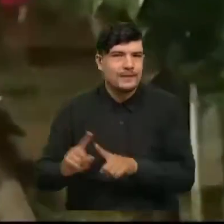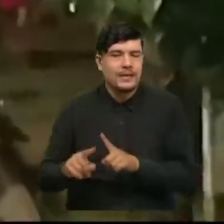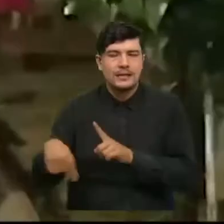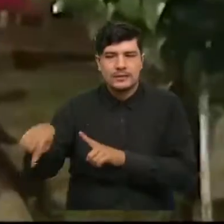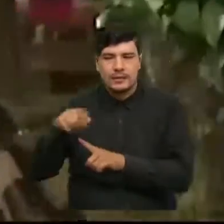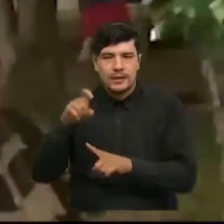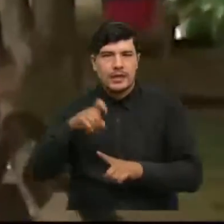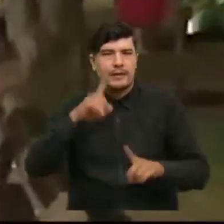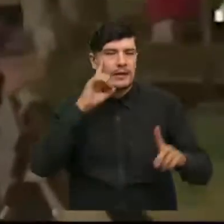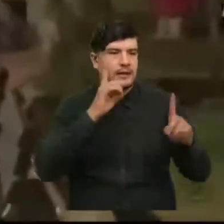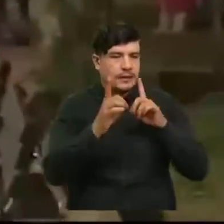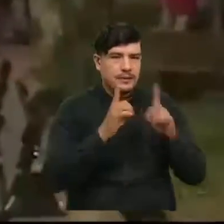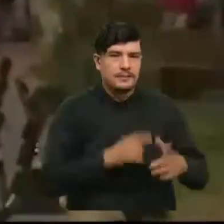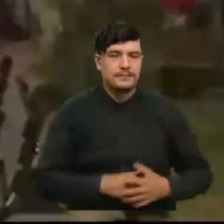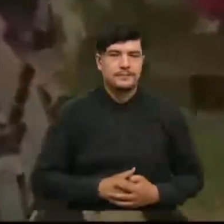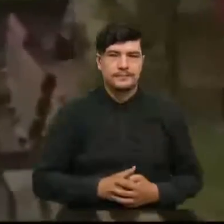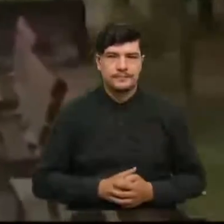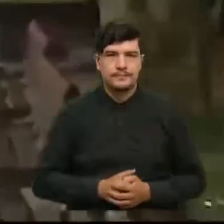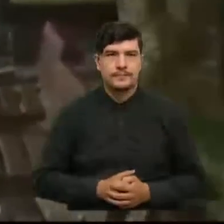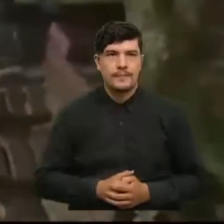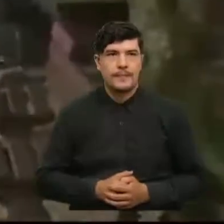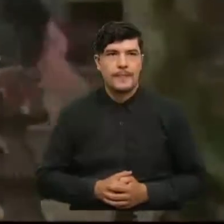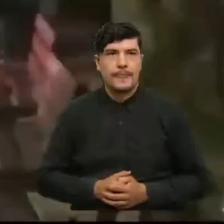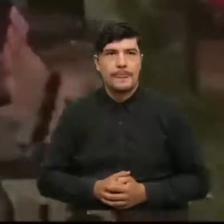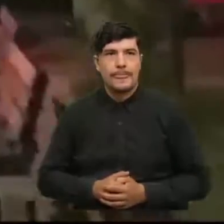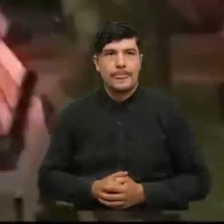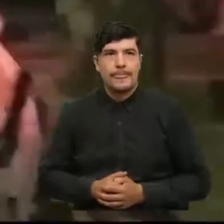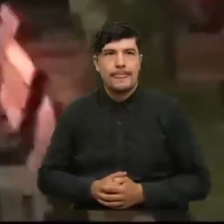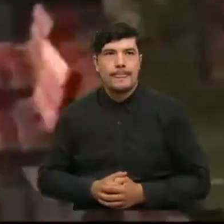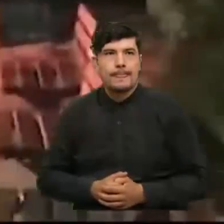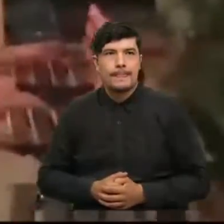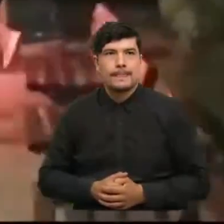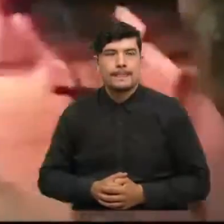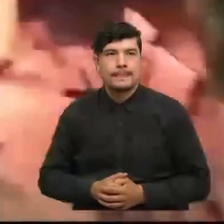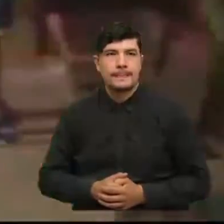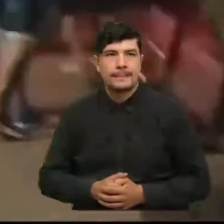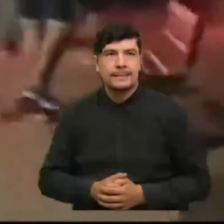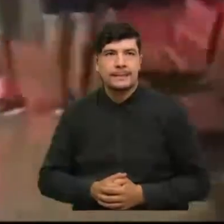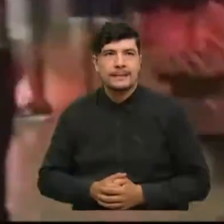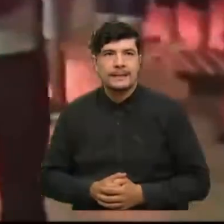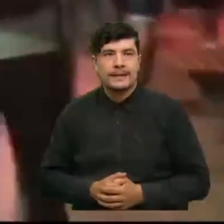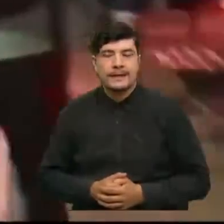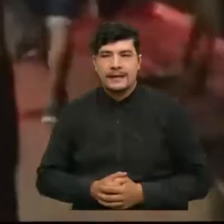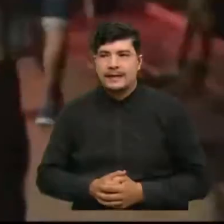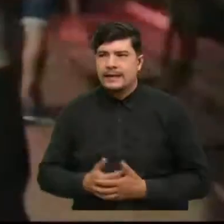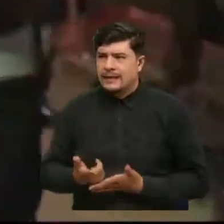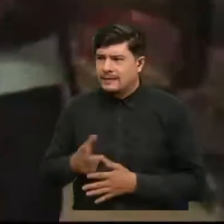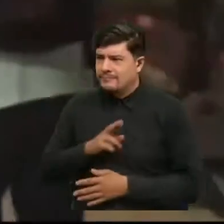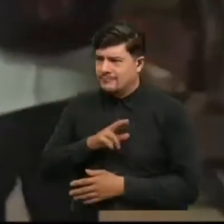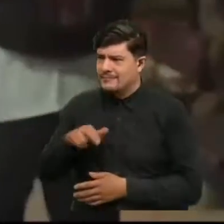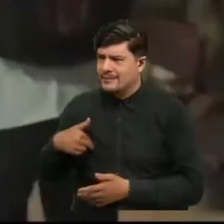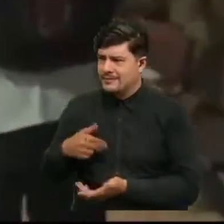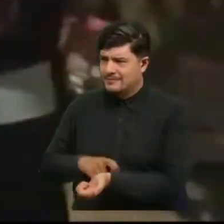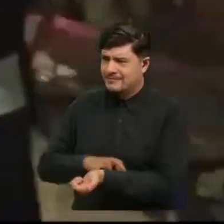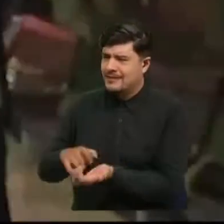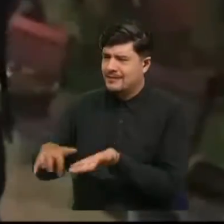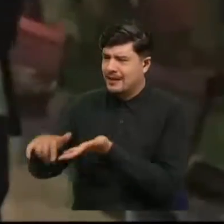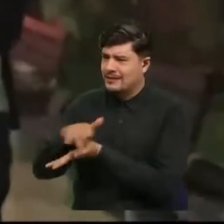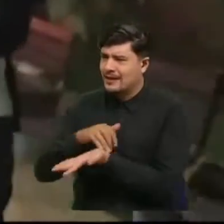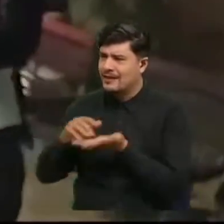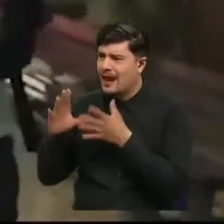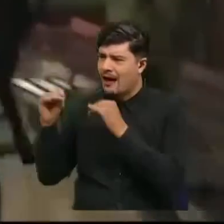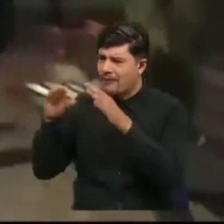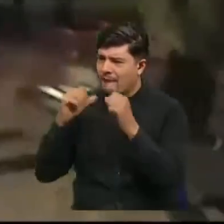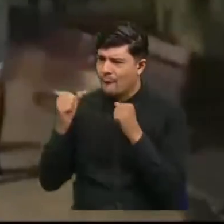hablamos golpeados y tal vez en un tono más arriba a los demás pues piensan que a todos estamos defendiendo pero no no claro y sobre todo el santander ya no como